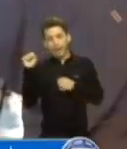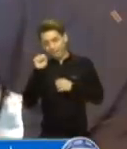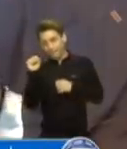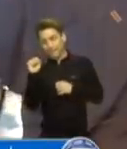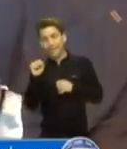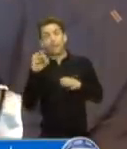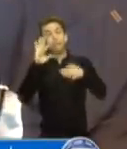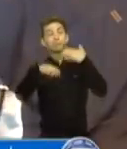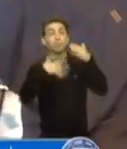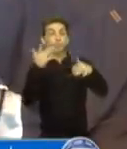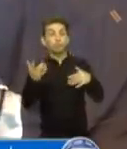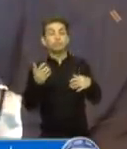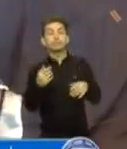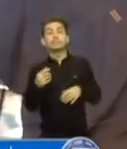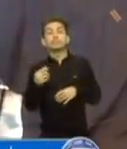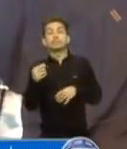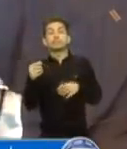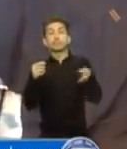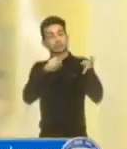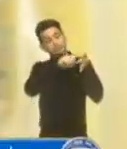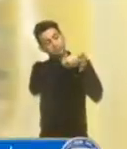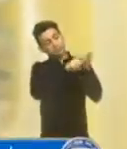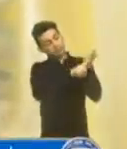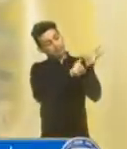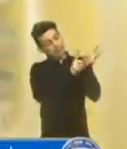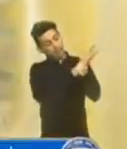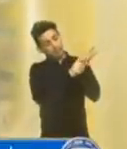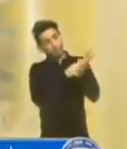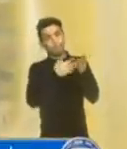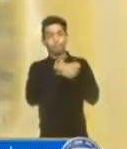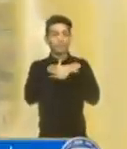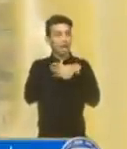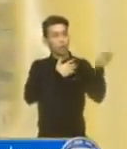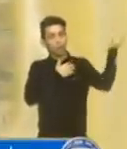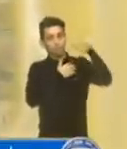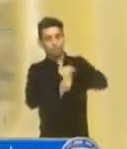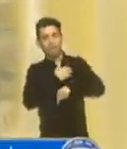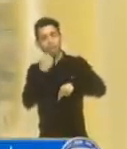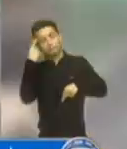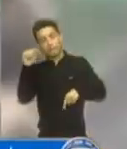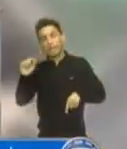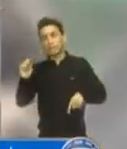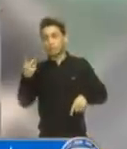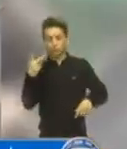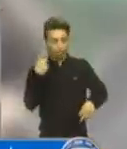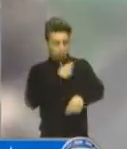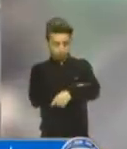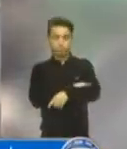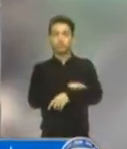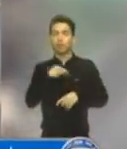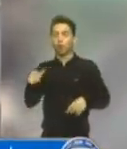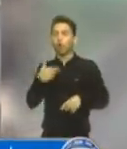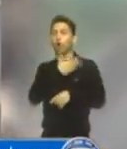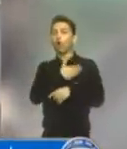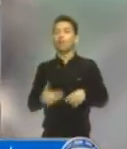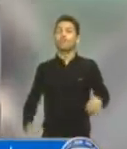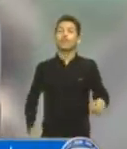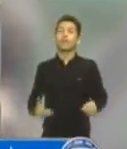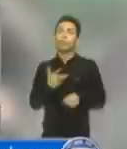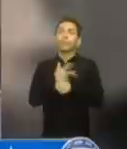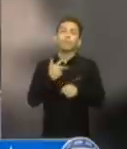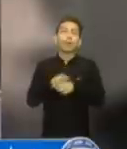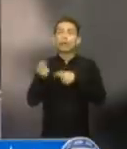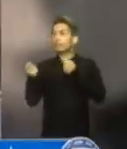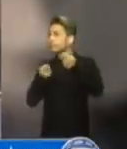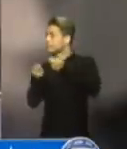beneficiarios de esta primera etapa. La Sputnik es la vacuna que logró adquirir el gobierno de Guatemala luego de los inconvenientes que se